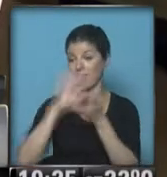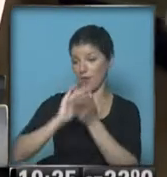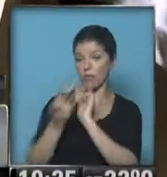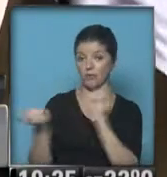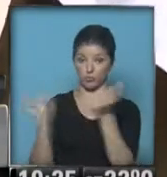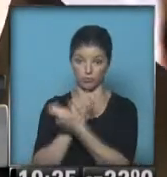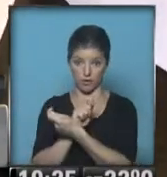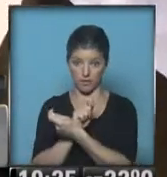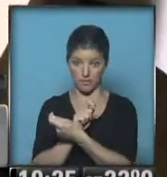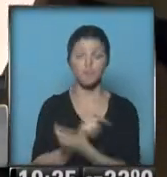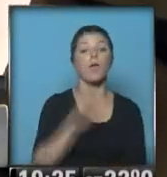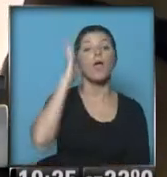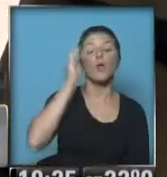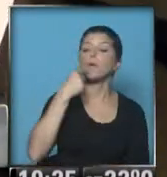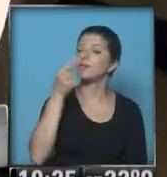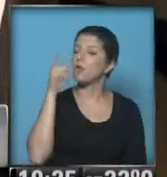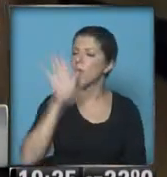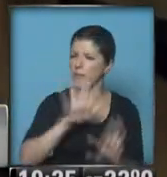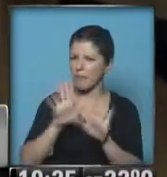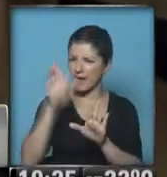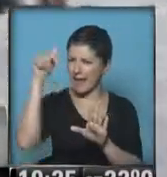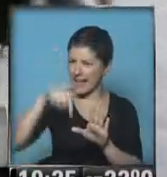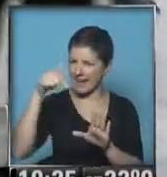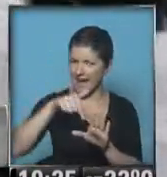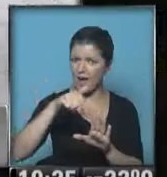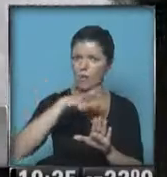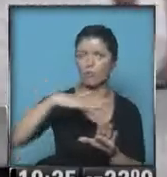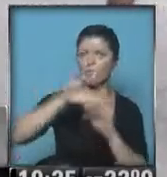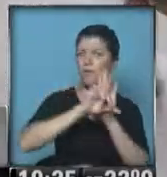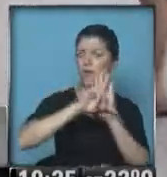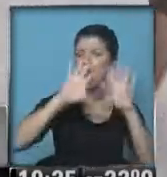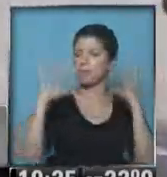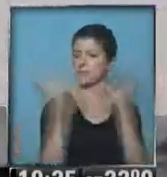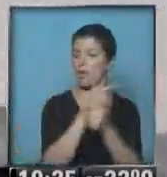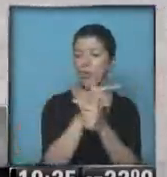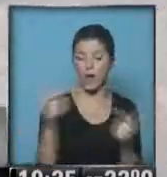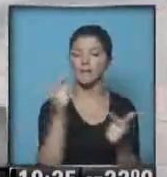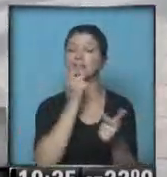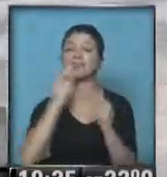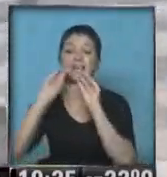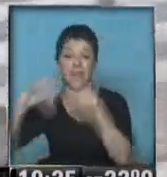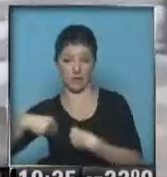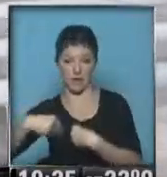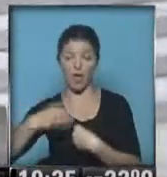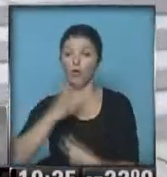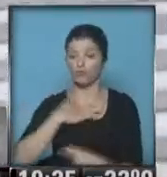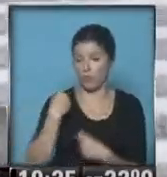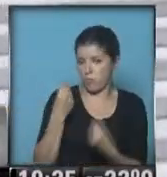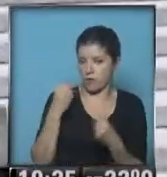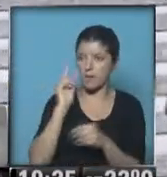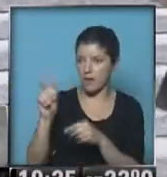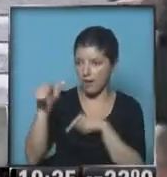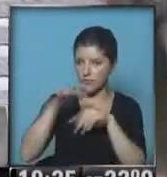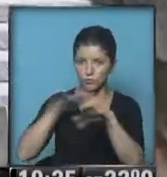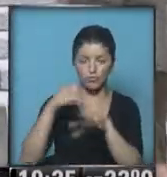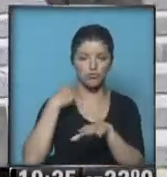cierto? Y el juez dijo, ok, esa no es, acá no hay una jurisdicción universal como la habría en un caso de quiebra, yo no tengo por qué mirar esa situación,